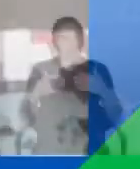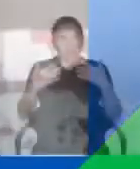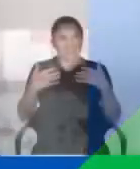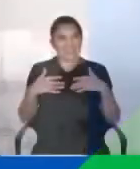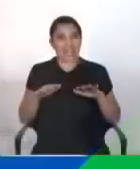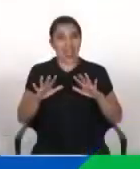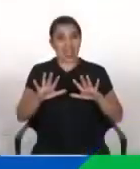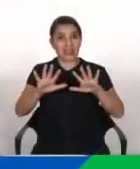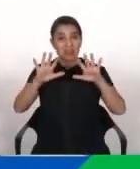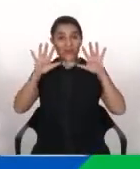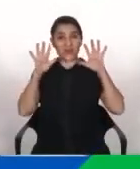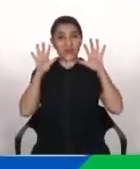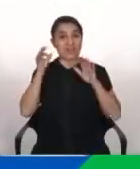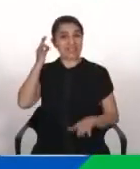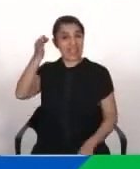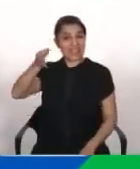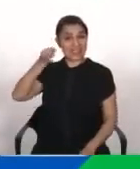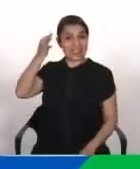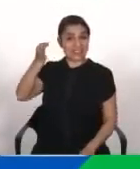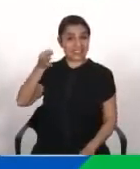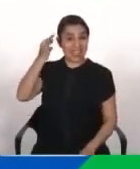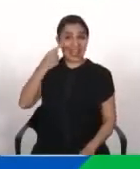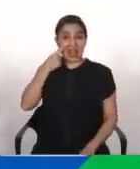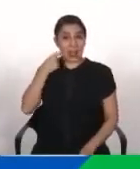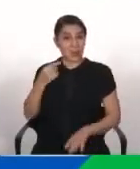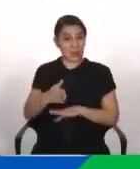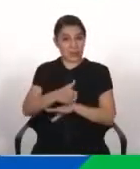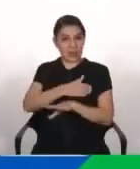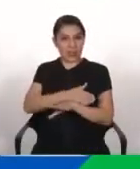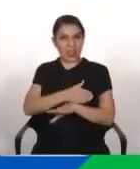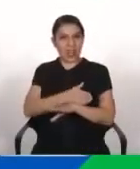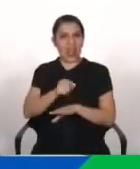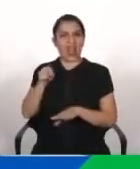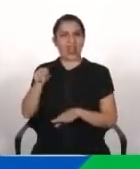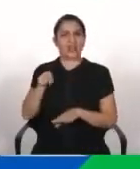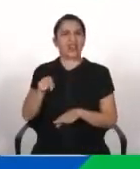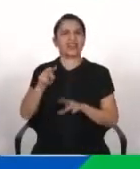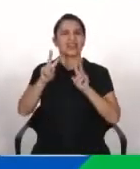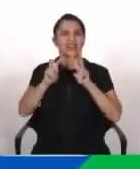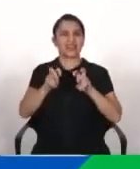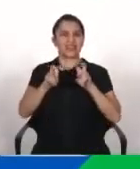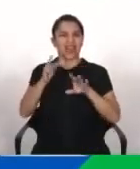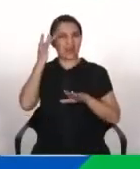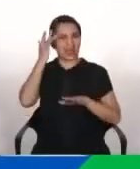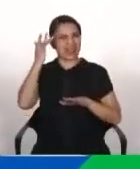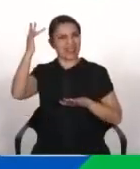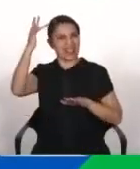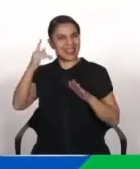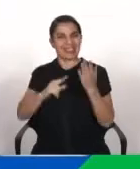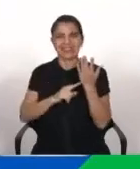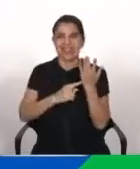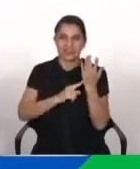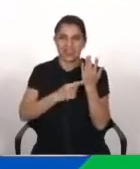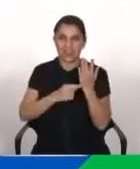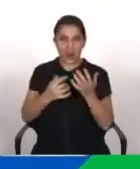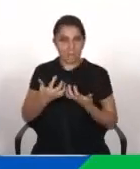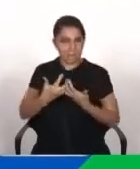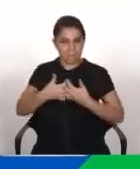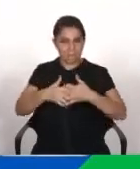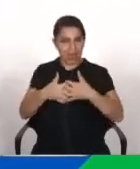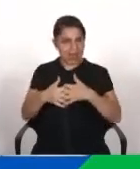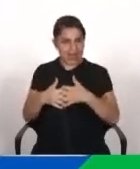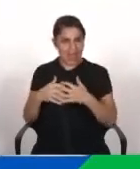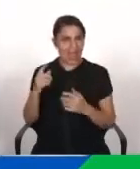asombrosa esta charla que tuvo Charlie con .csv sobre inteligencia artificial, sobre máquinas en general. La verdad, yo no soy